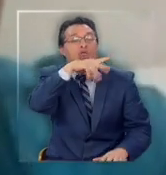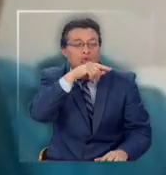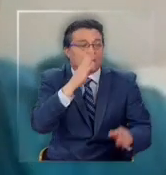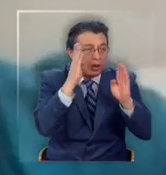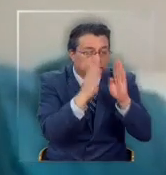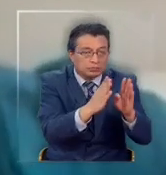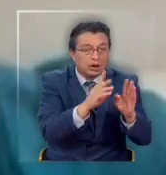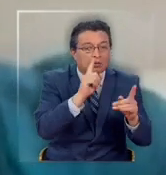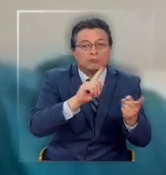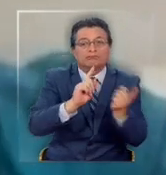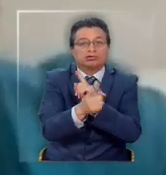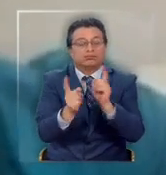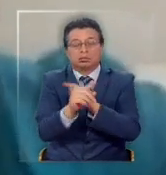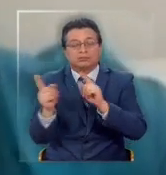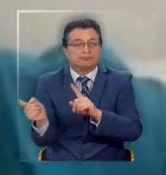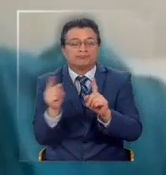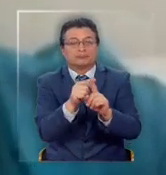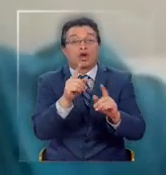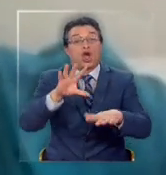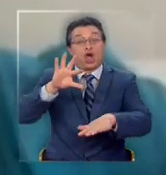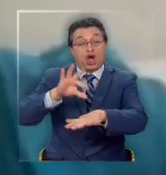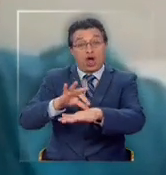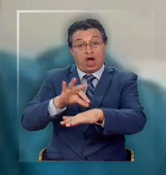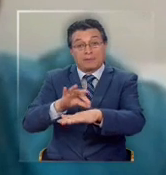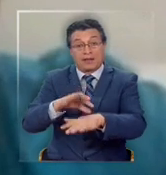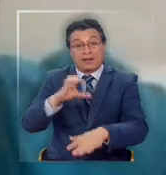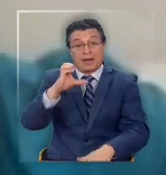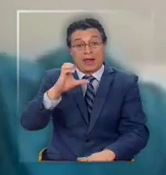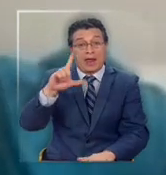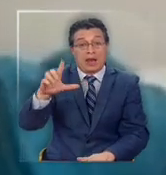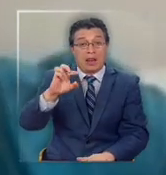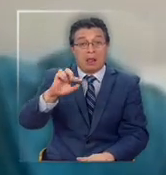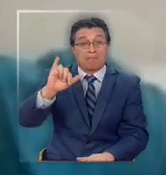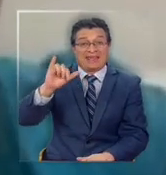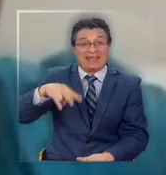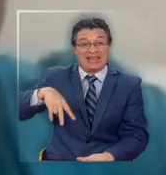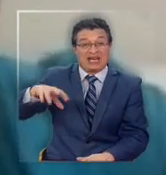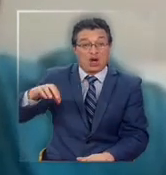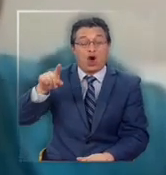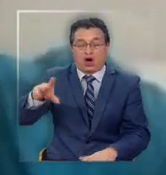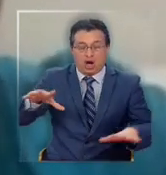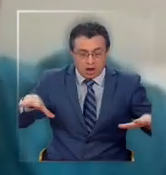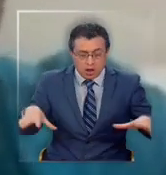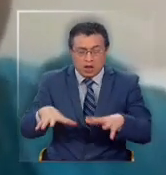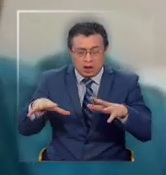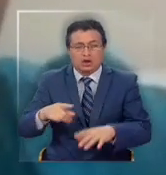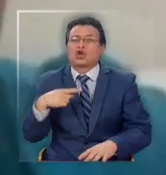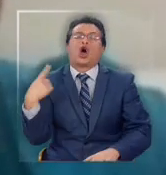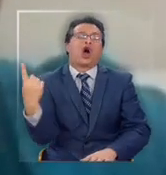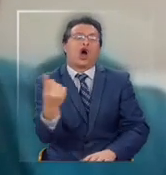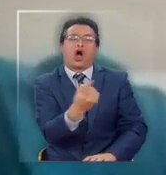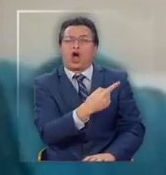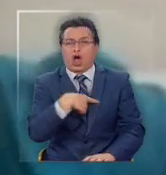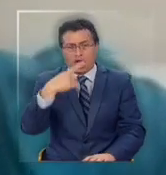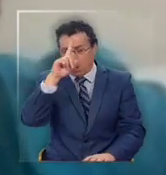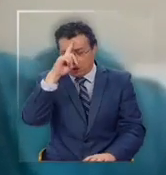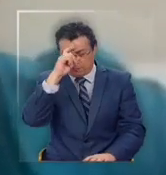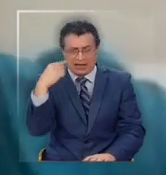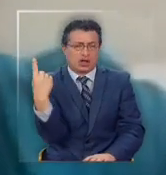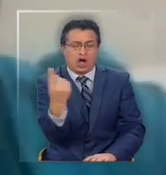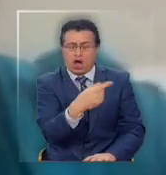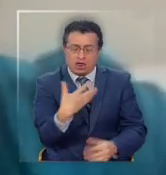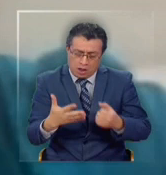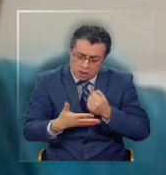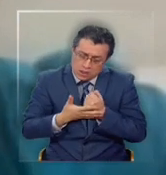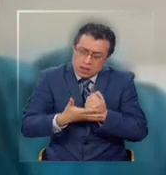servicios pediátricos. El Hospital El Pino también ha hecho un esfuerzo importante. Todos los hospitales de la región metropolitana están poniendo